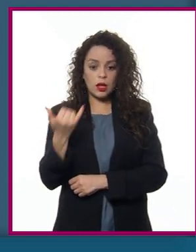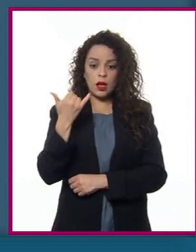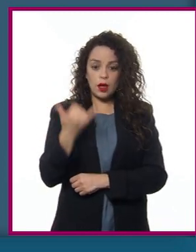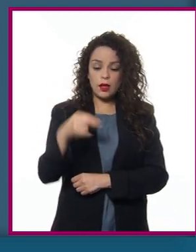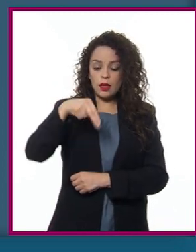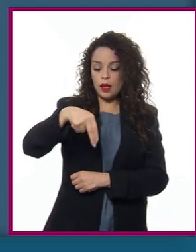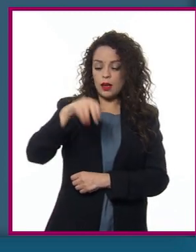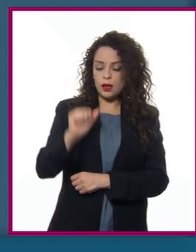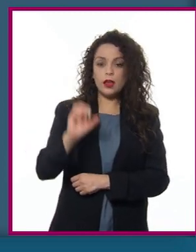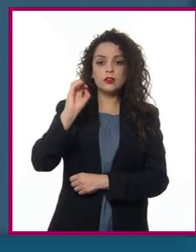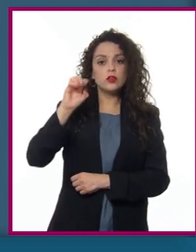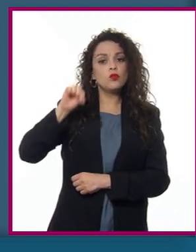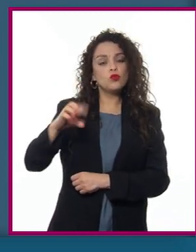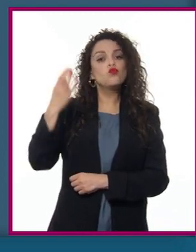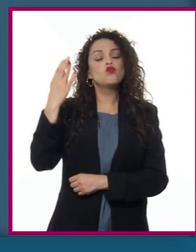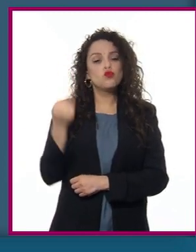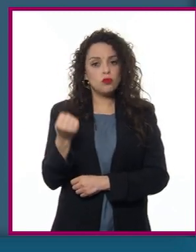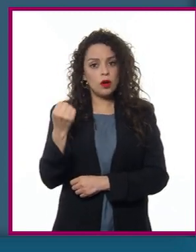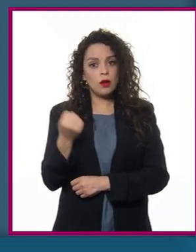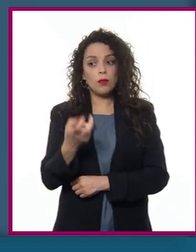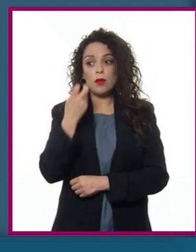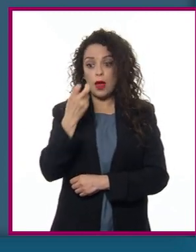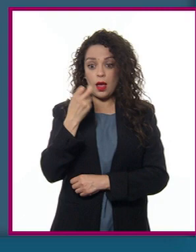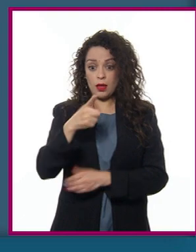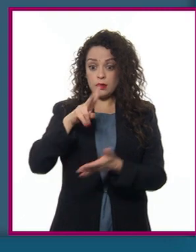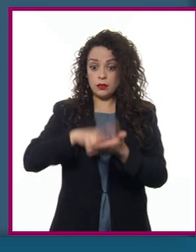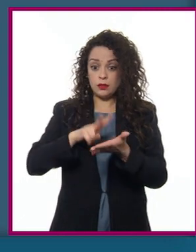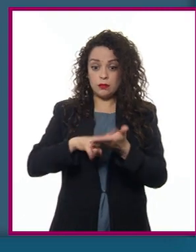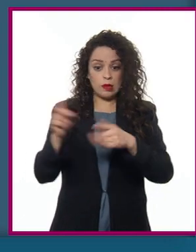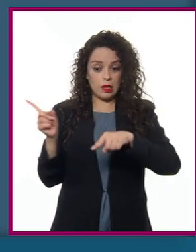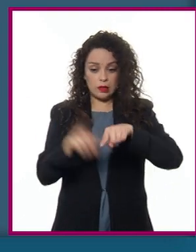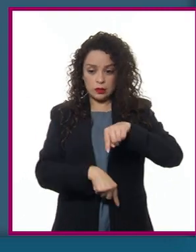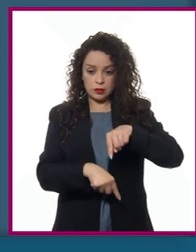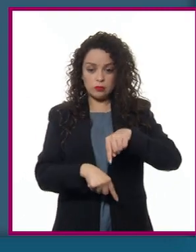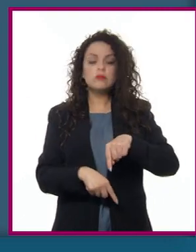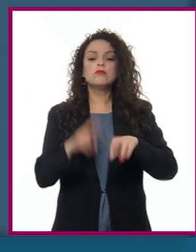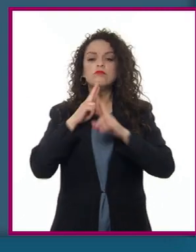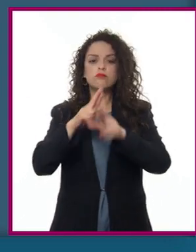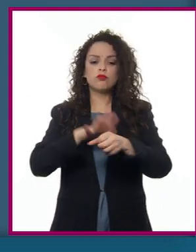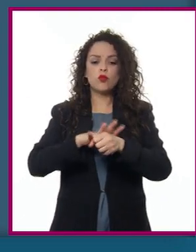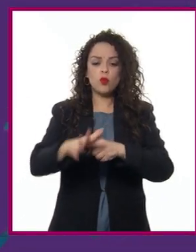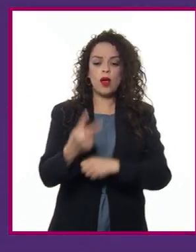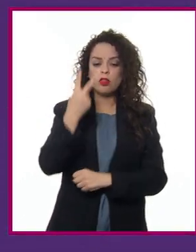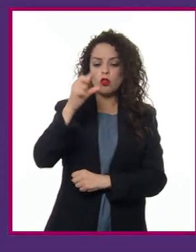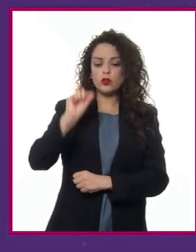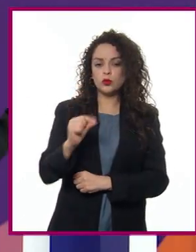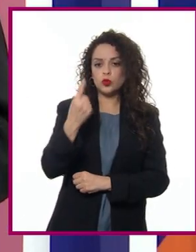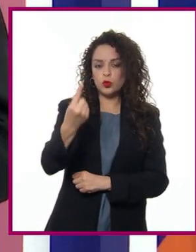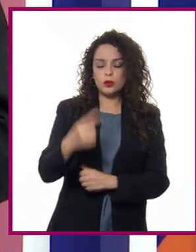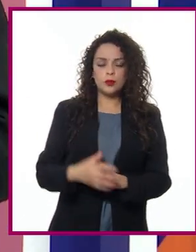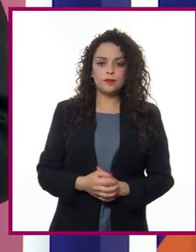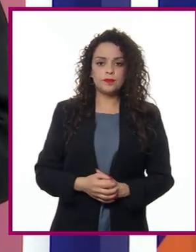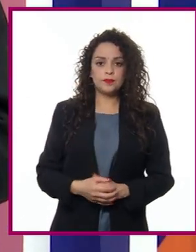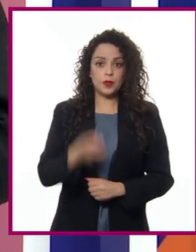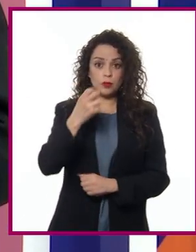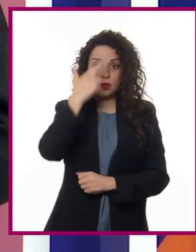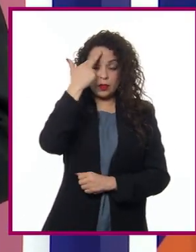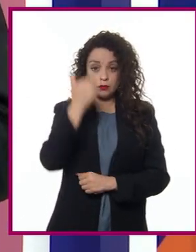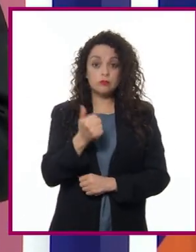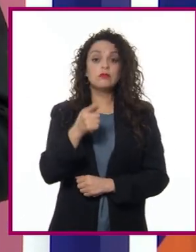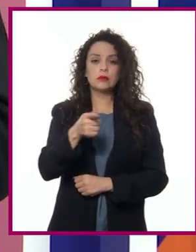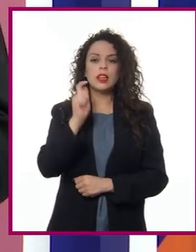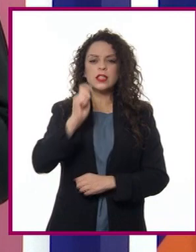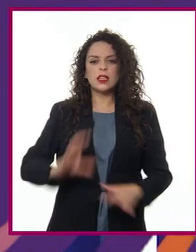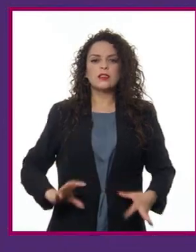sodio de 0.9. Al restar estos valores obtenemos un resultado de 2.1, por lo que el enlace que se